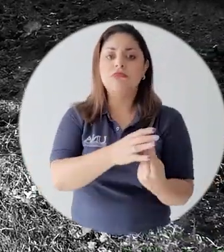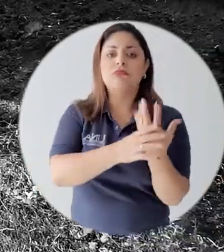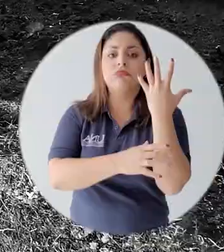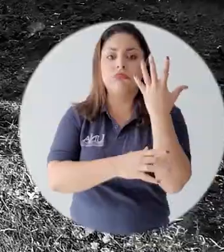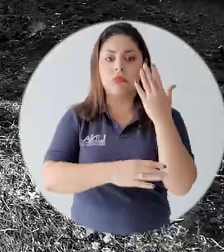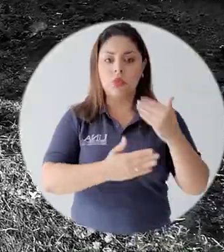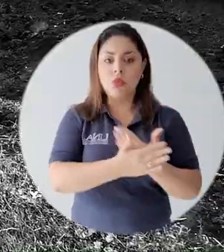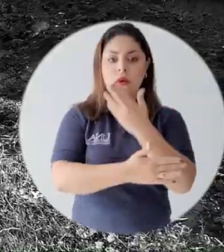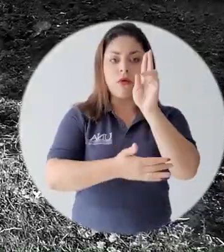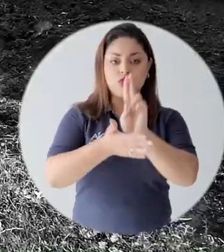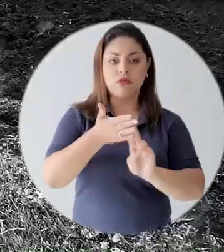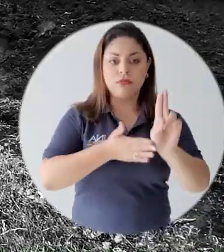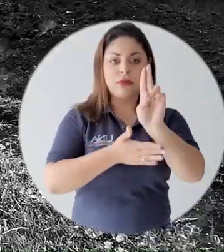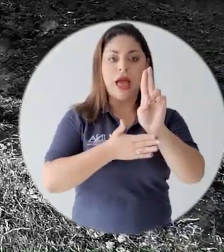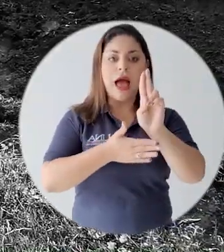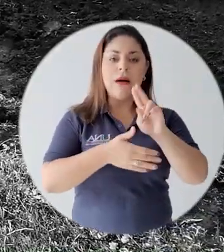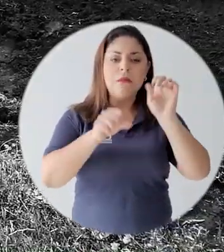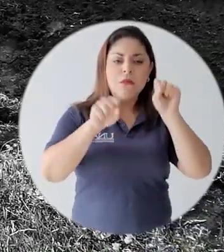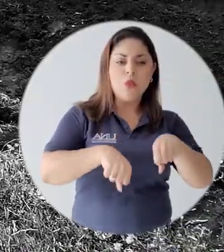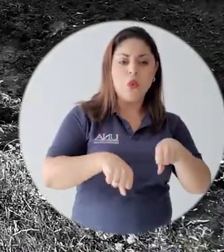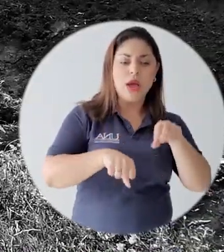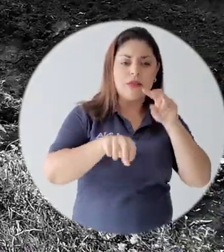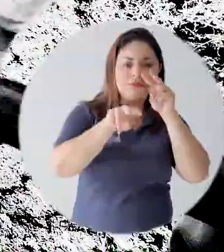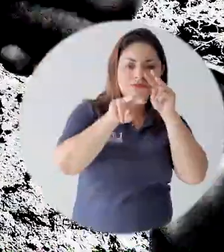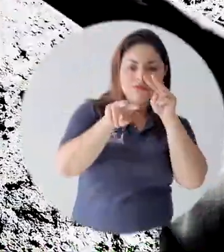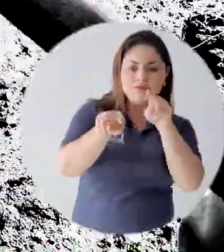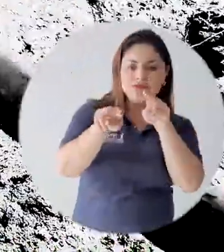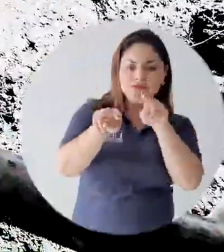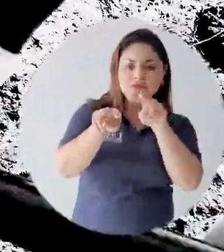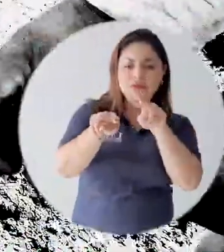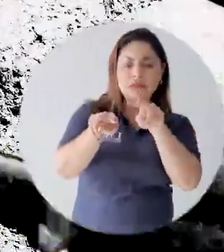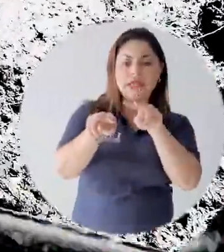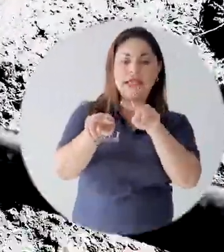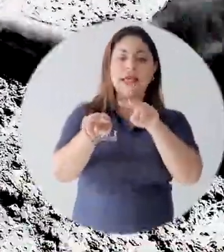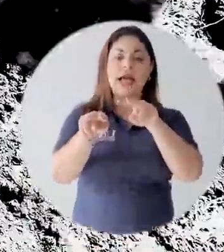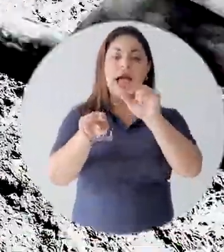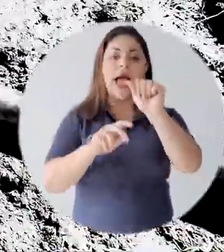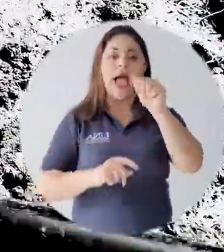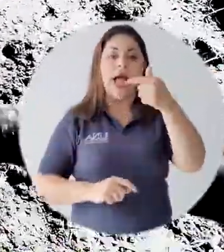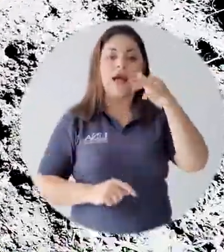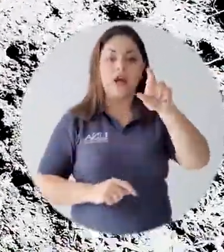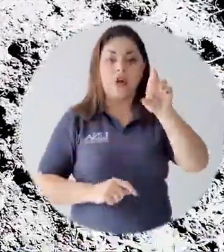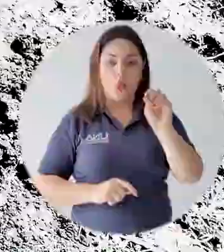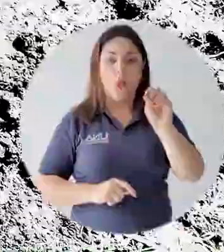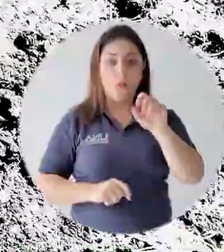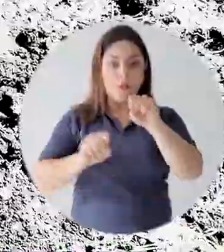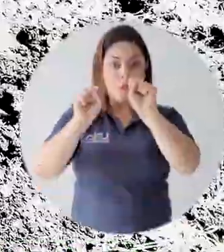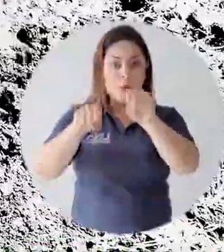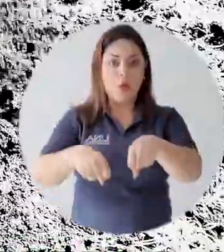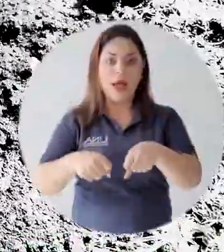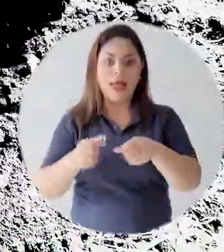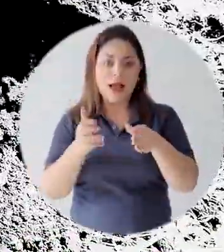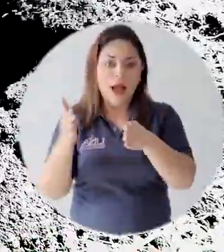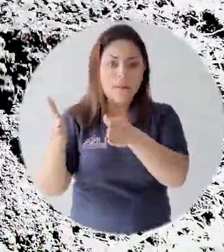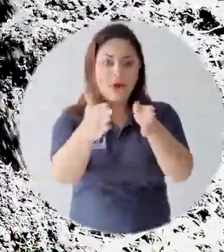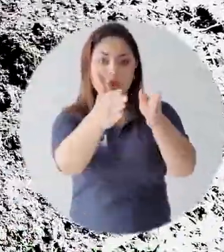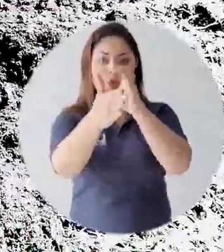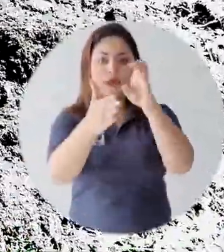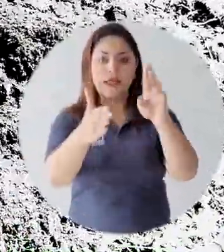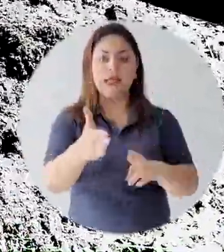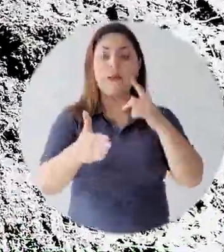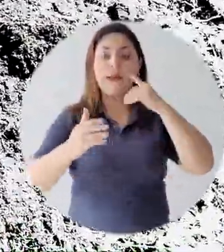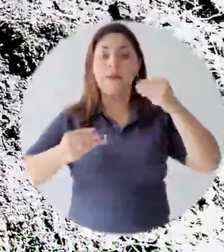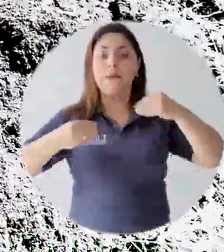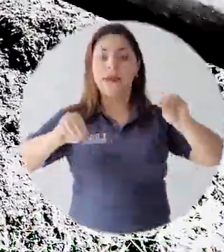nacimiento de una nueva universidad que volviera su mirada al agro, por ser esa la ruta de salida de Costa Rica hacia el